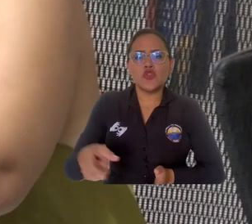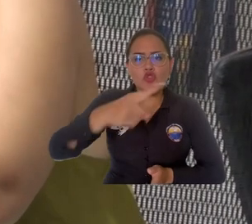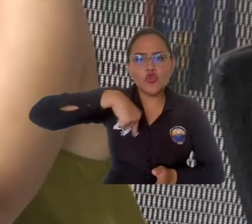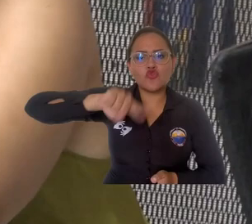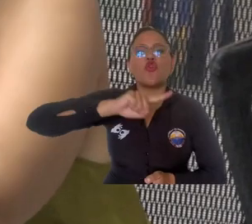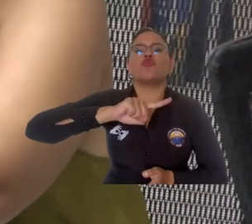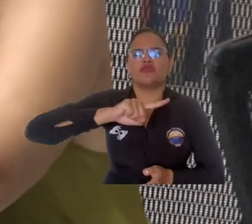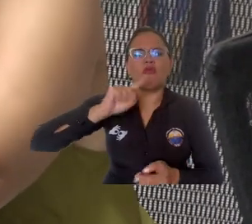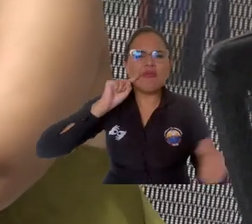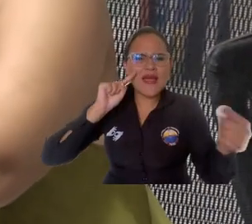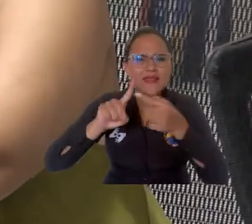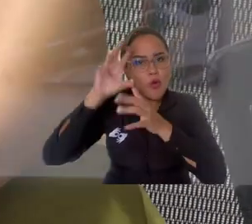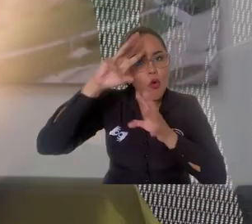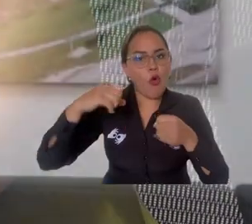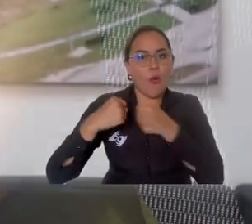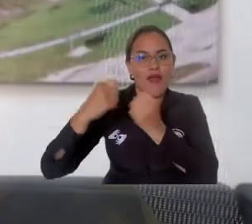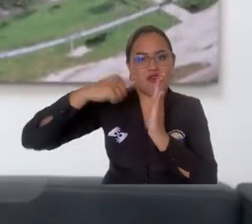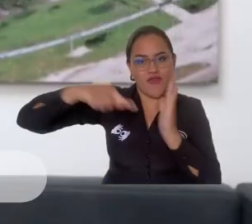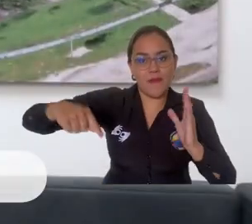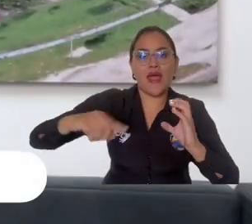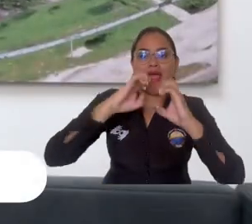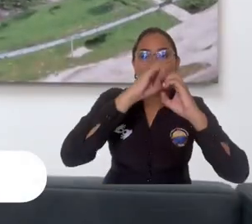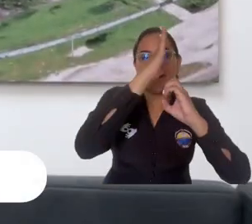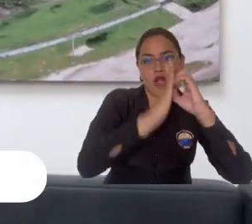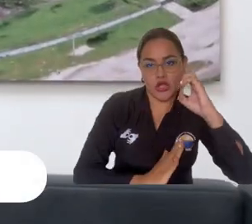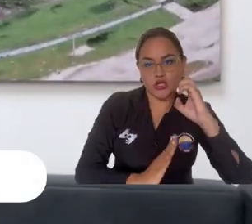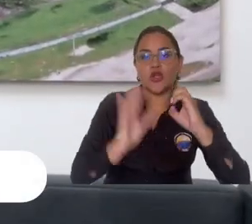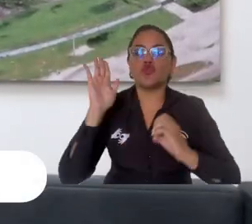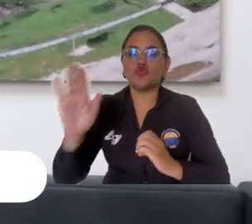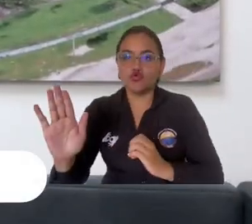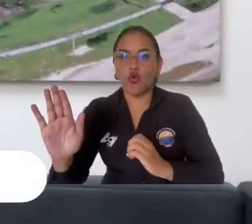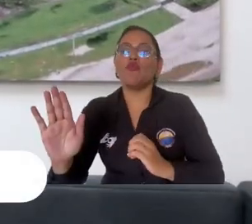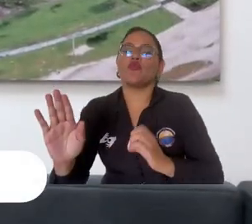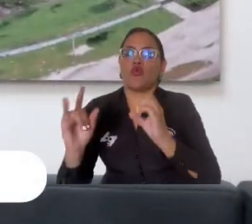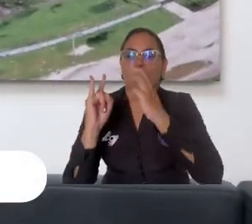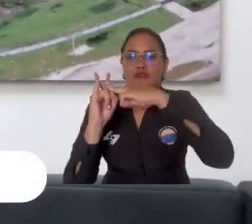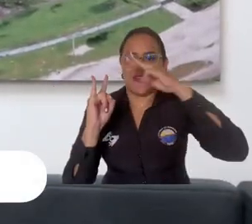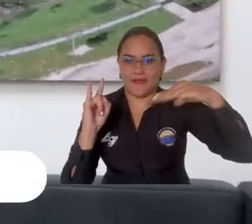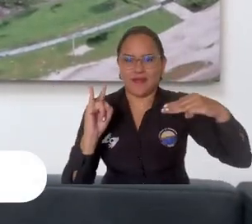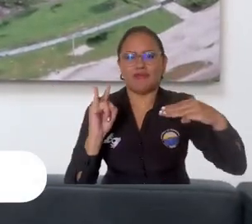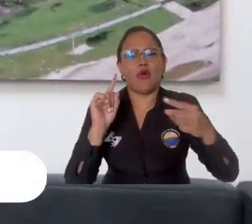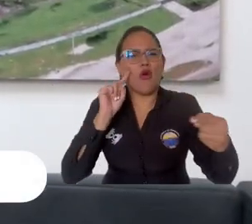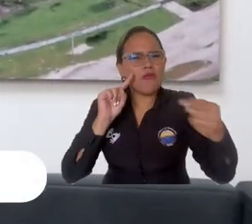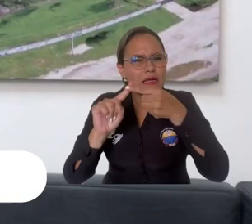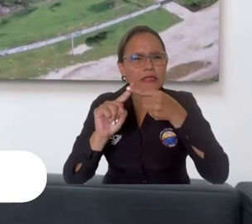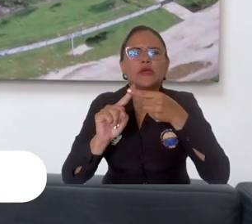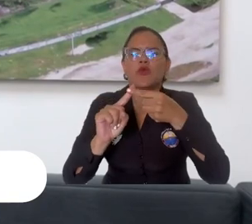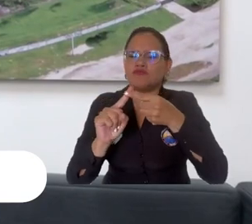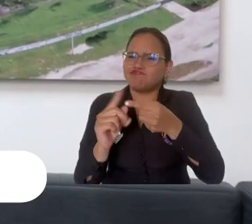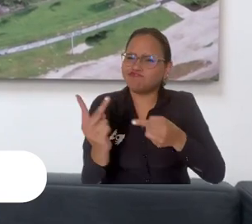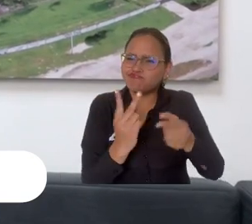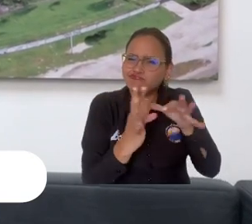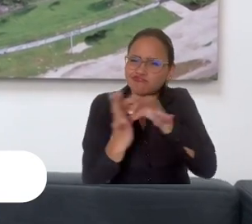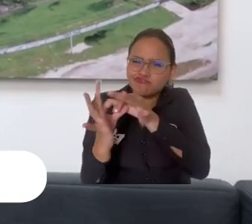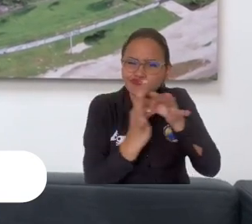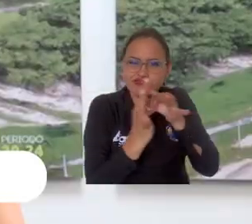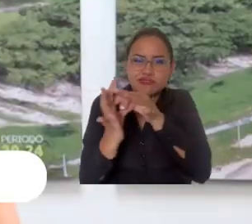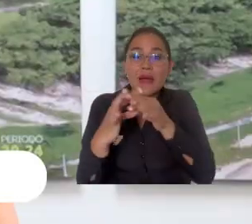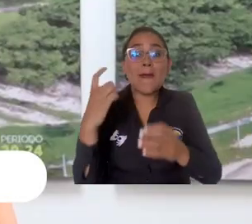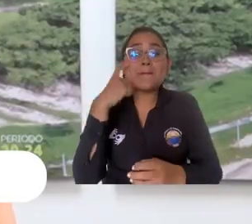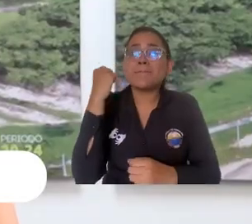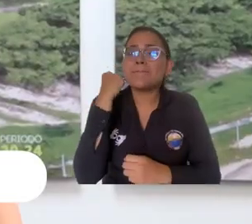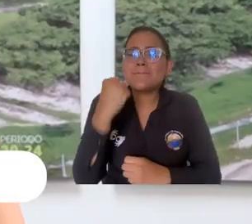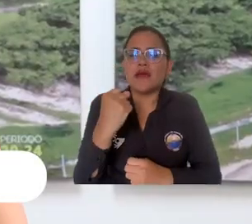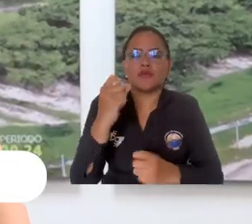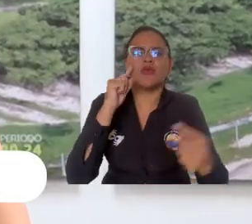Vamos a firmar un convenio, Superintendencia de Economía Solidaria, Cámara de Comercio y Superintendencia de Economía Solidaria, Universidad del Magdalena,